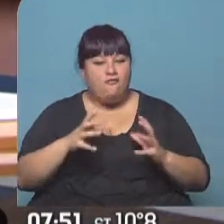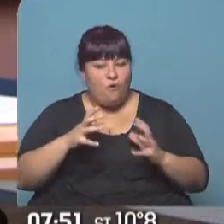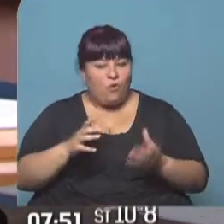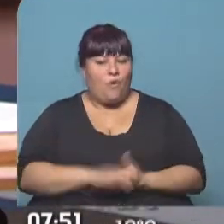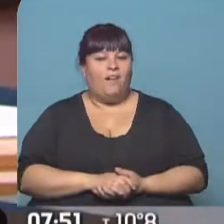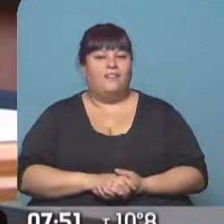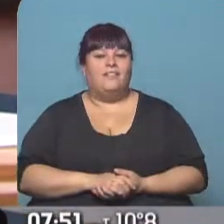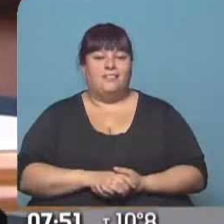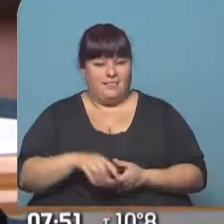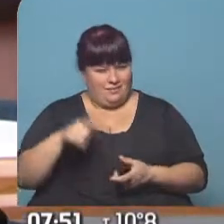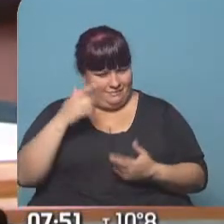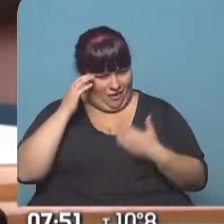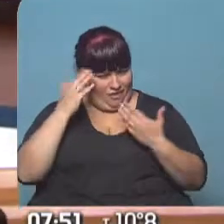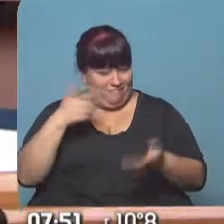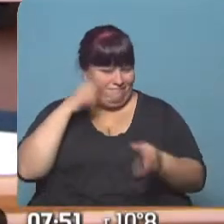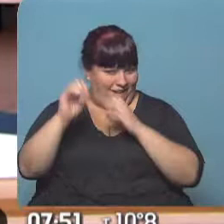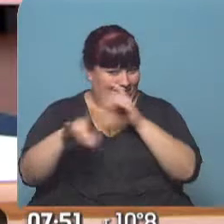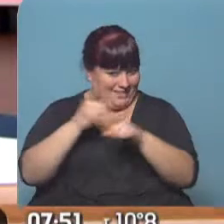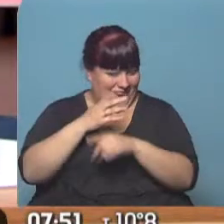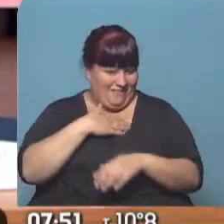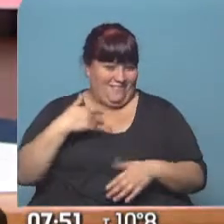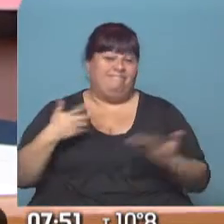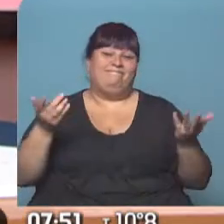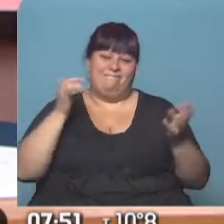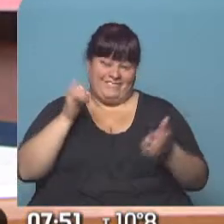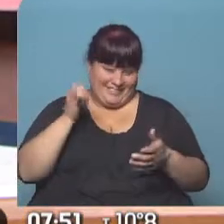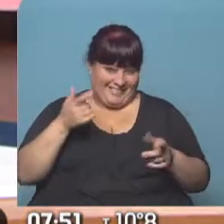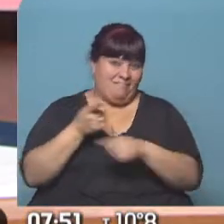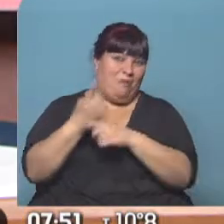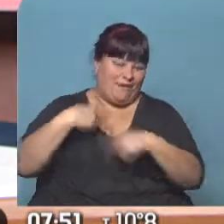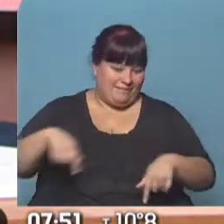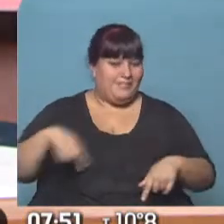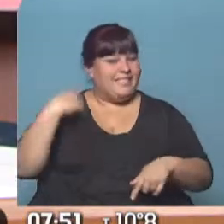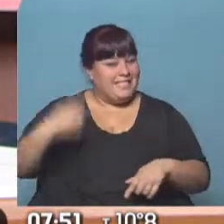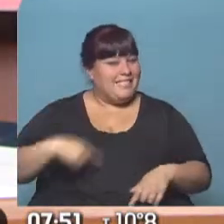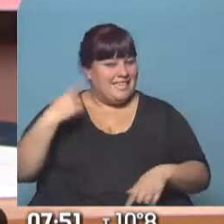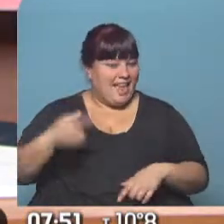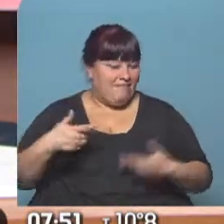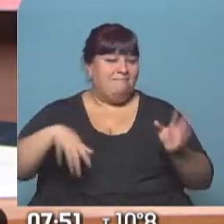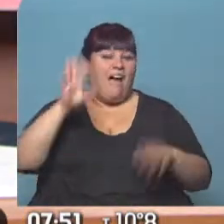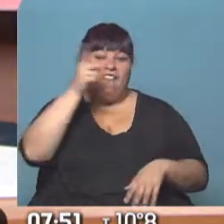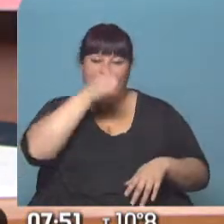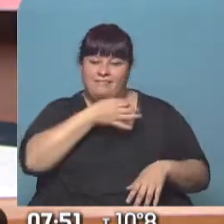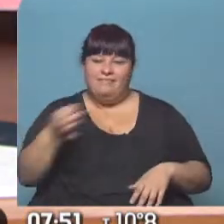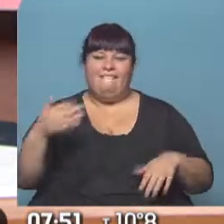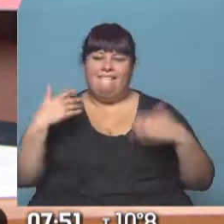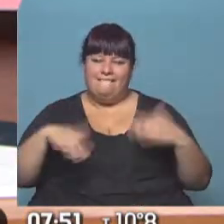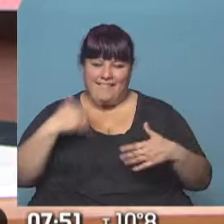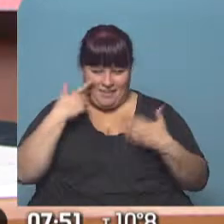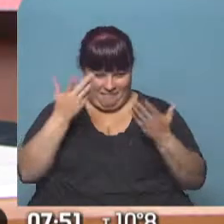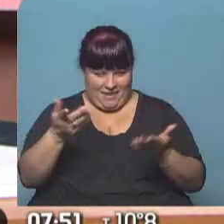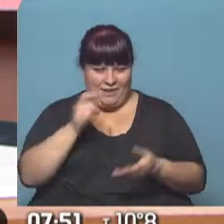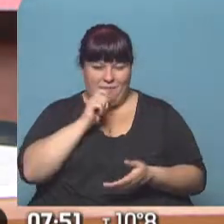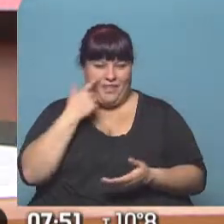fútbol. ¿Recordadas las madres? Lamentablemente sí, y muy seguido, ¿eh? Sobre todo los fines de semana. Dios mío, las cosas...